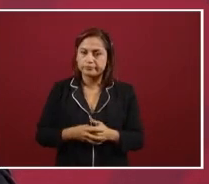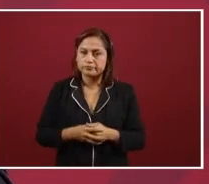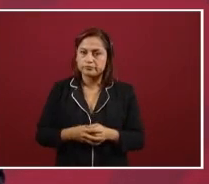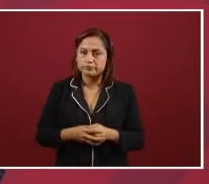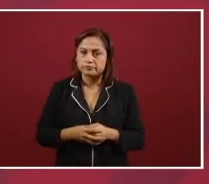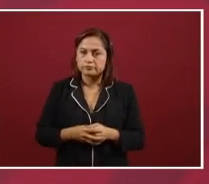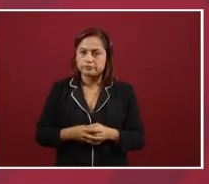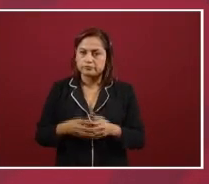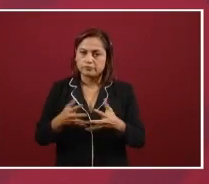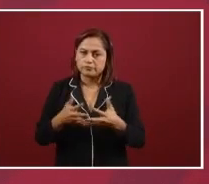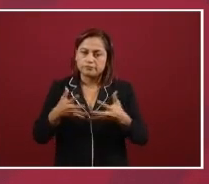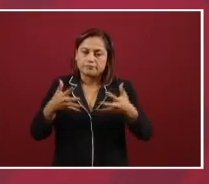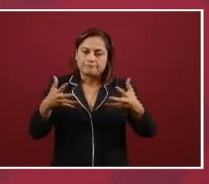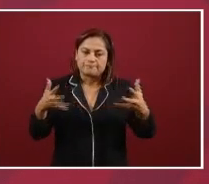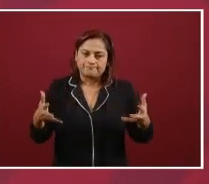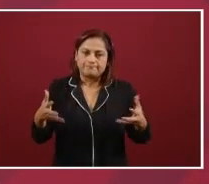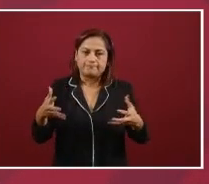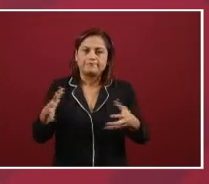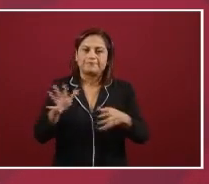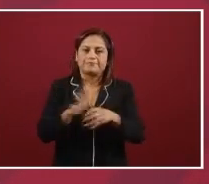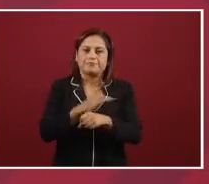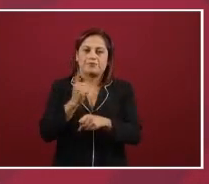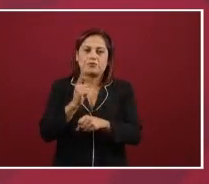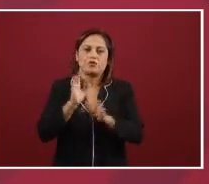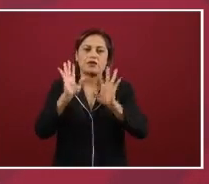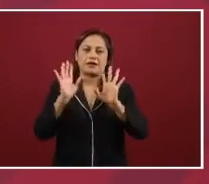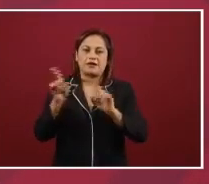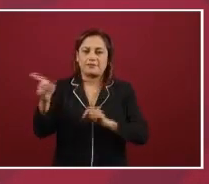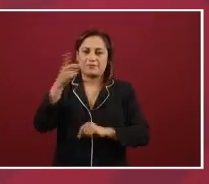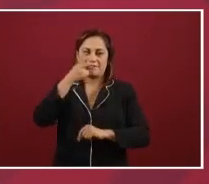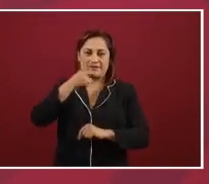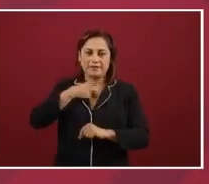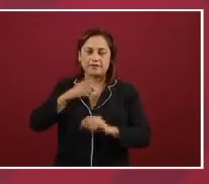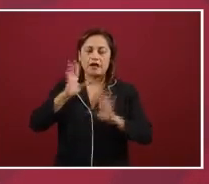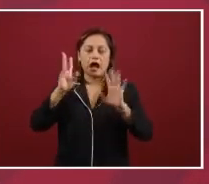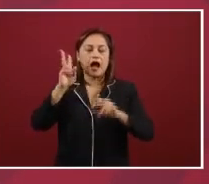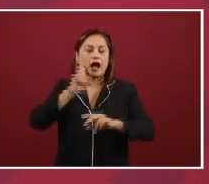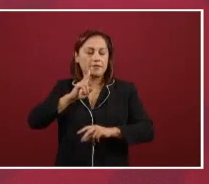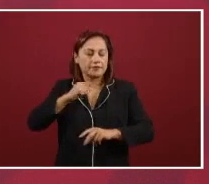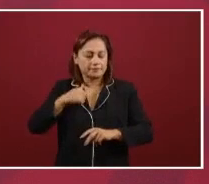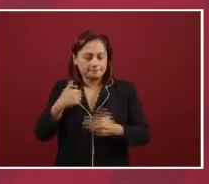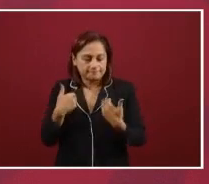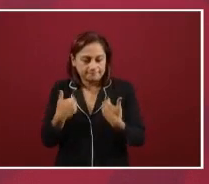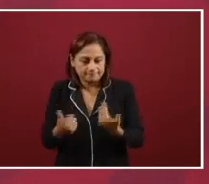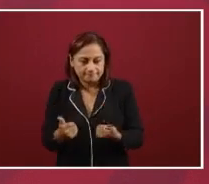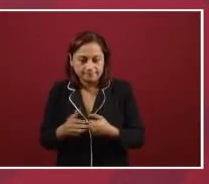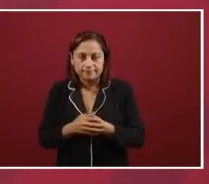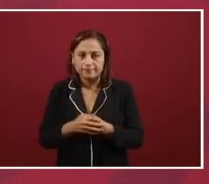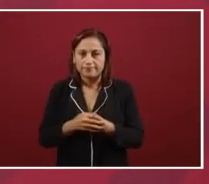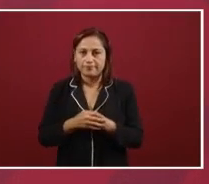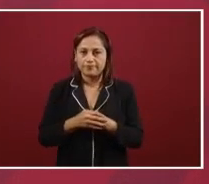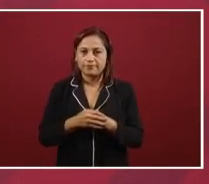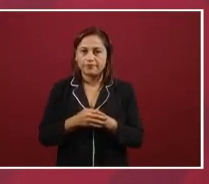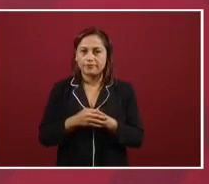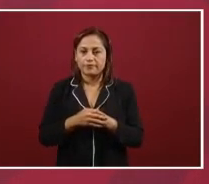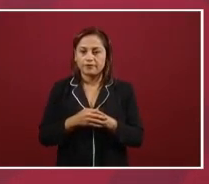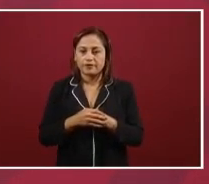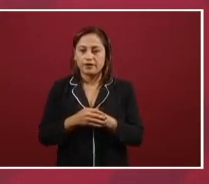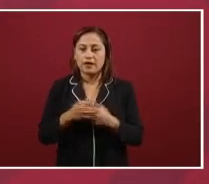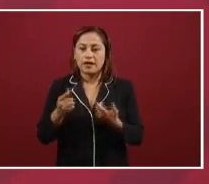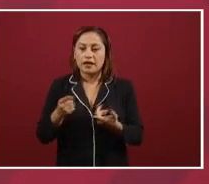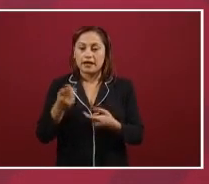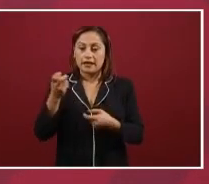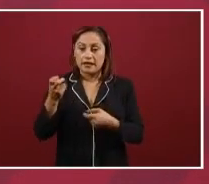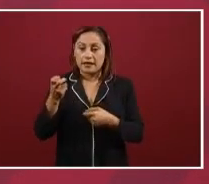porque según entendí lo que planteaste, es de que es el peor